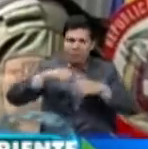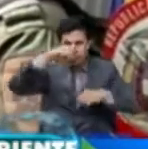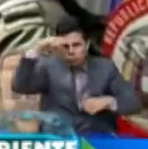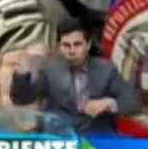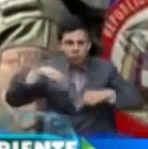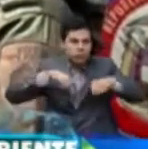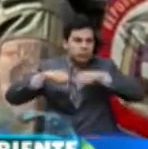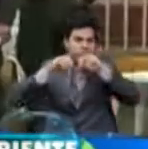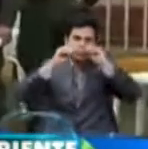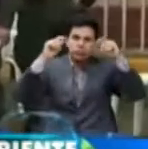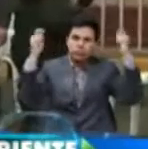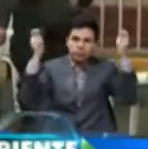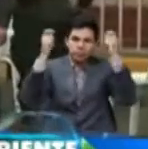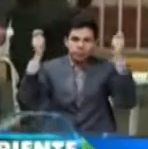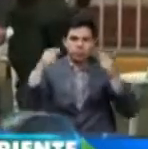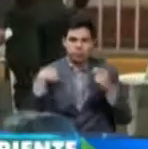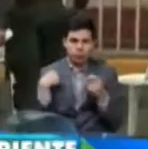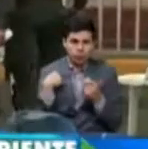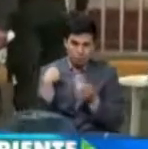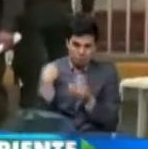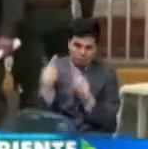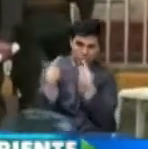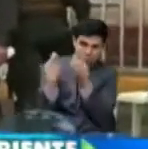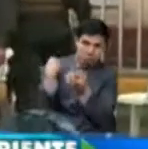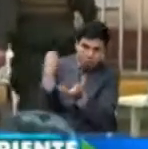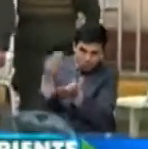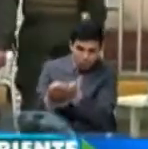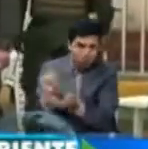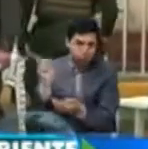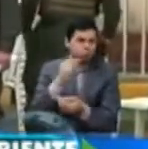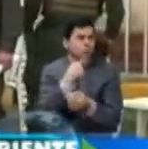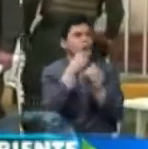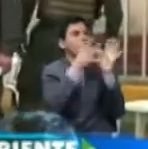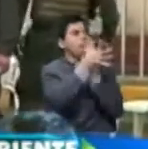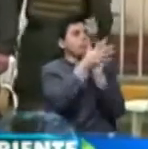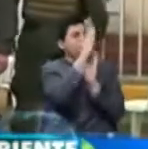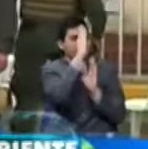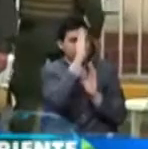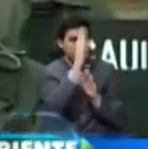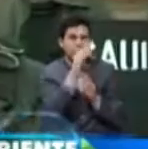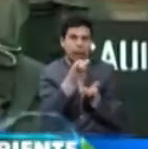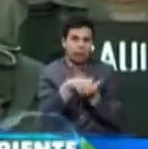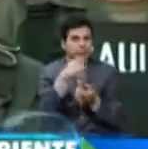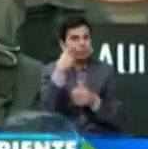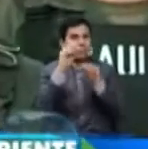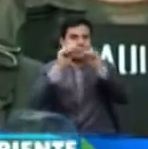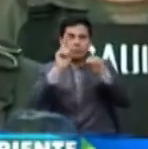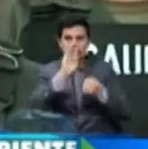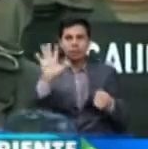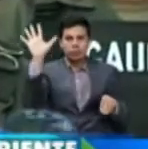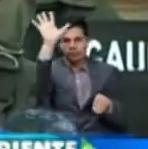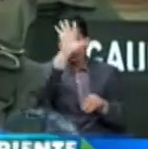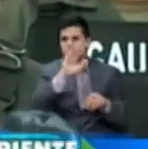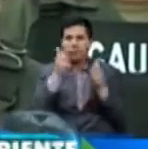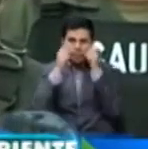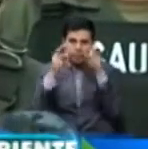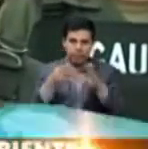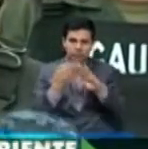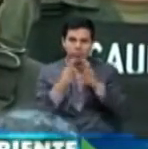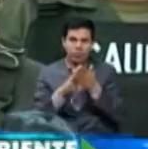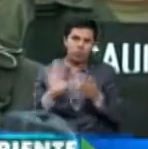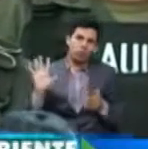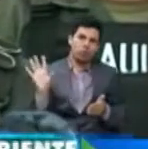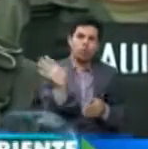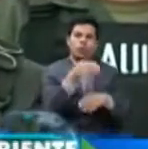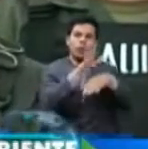la campaña Yo no pago, yo denuncio, no, que la extorsión no se suba a su bus. Se está haciendo de manera nacional, invitando a la comunidad a que denuncie, a que